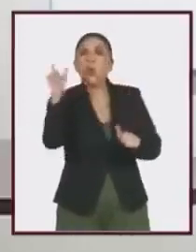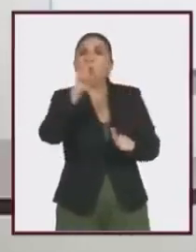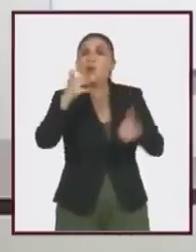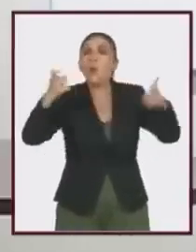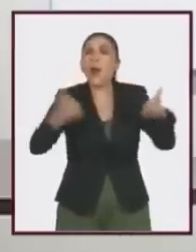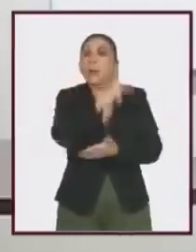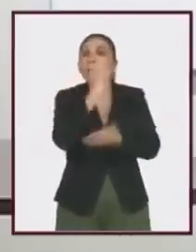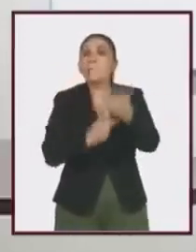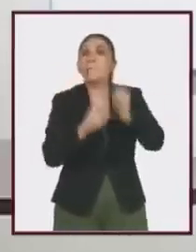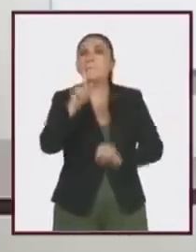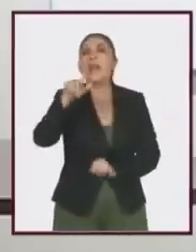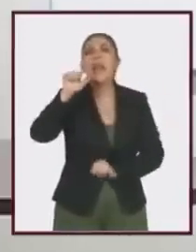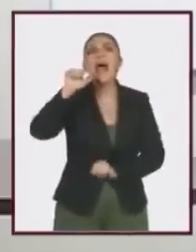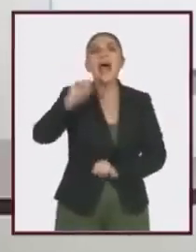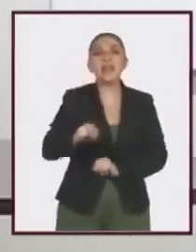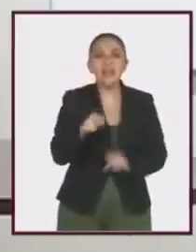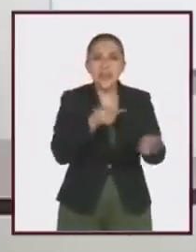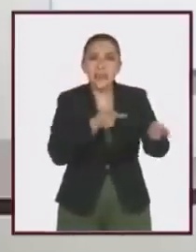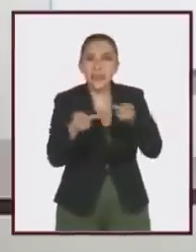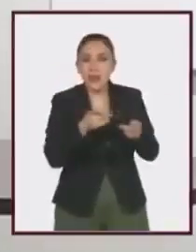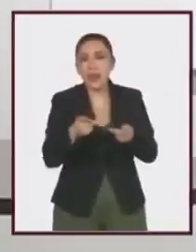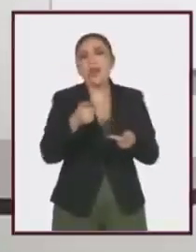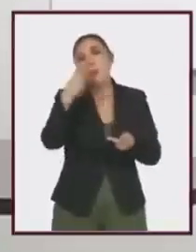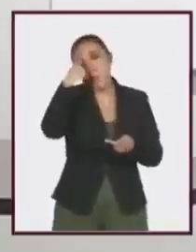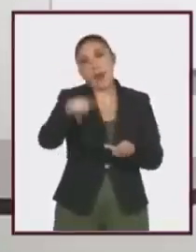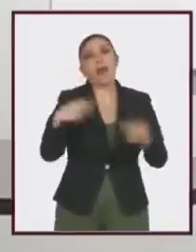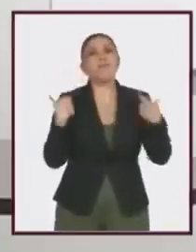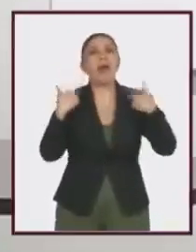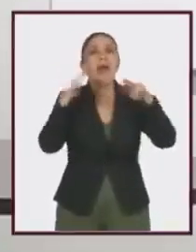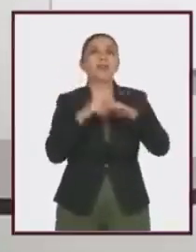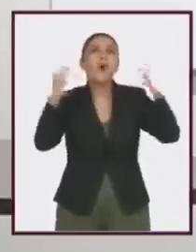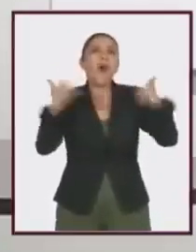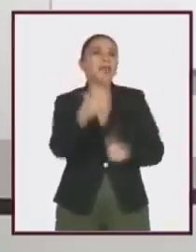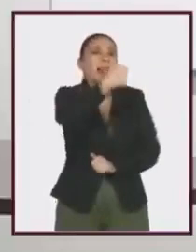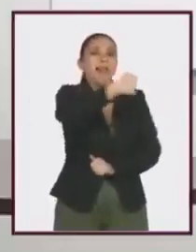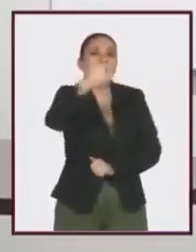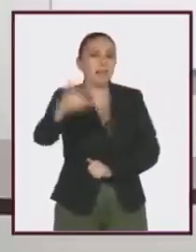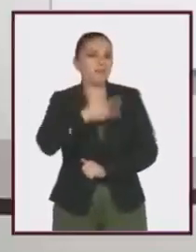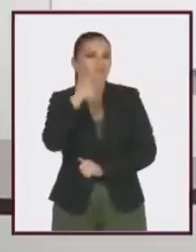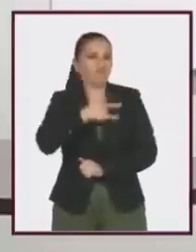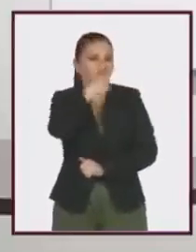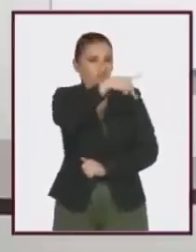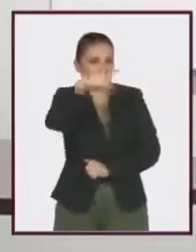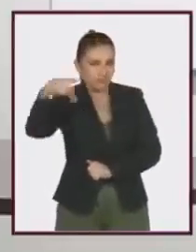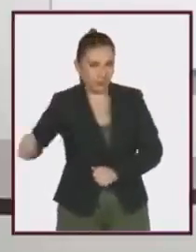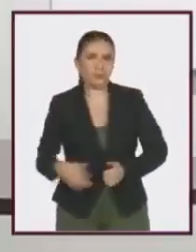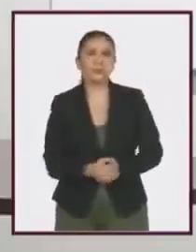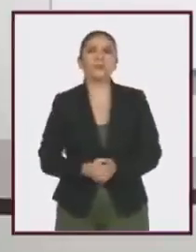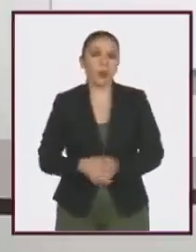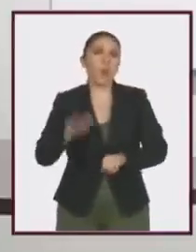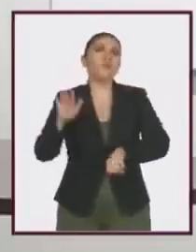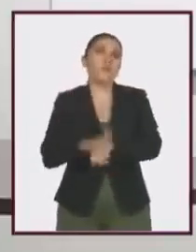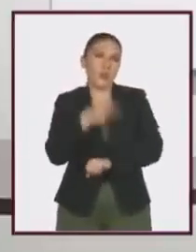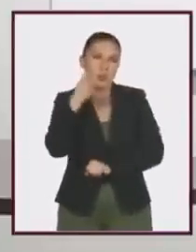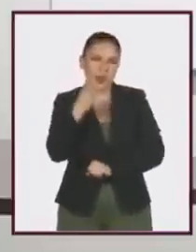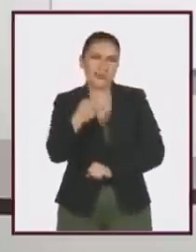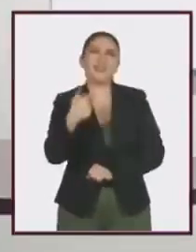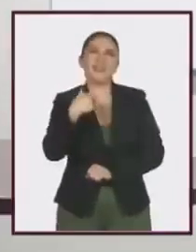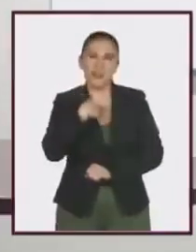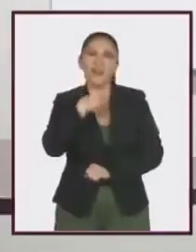planeaciones didácticas que hace cada maestro para su grupo. Y por eso yo establecía